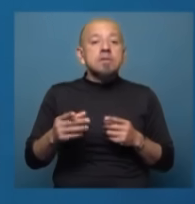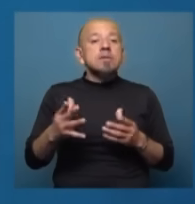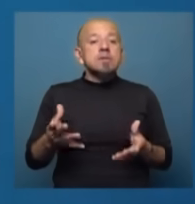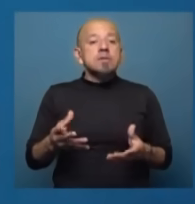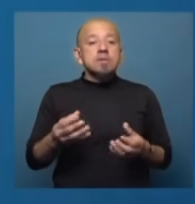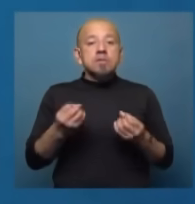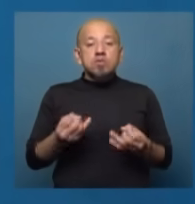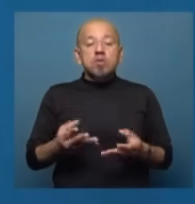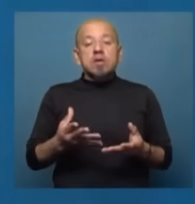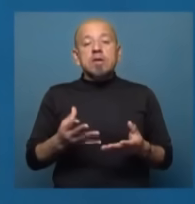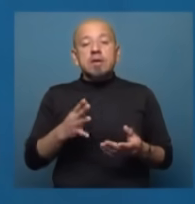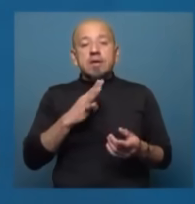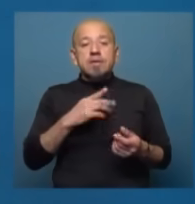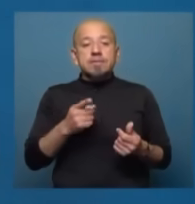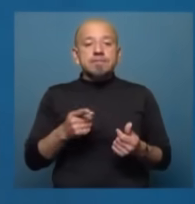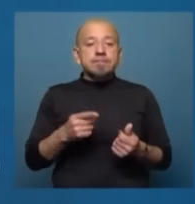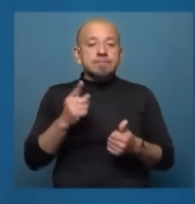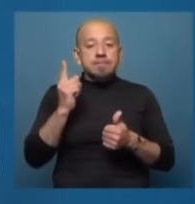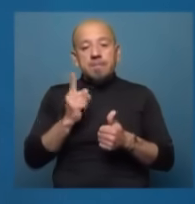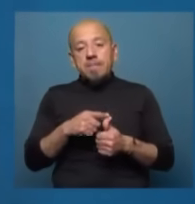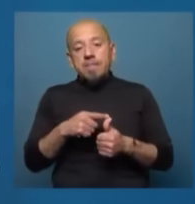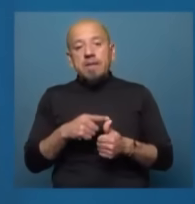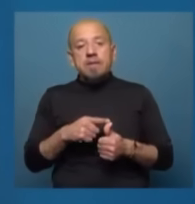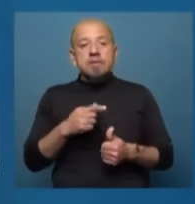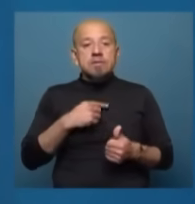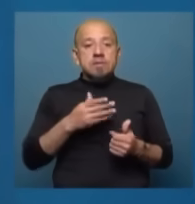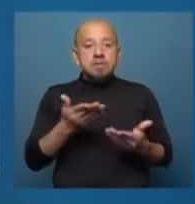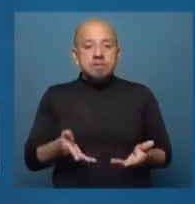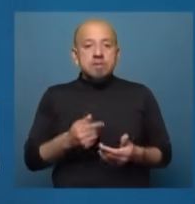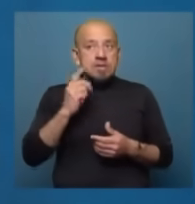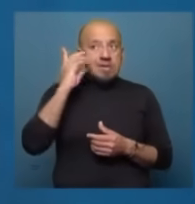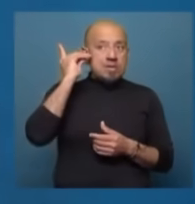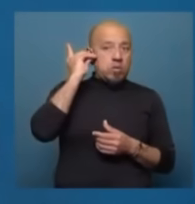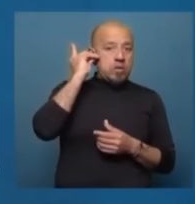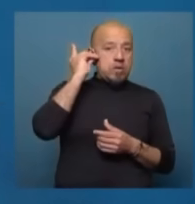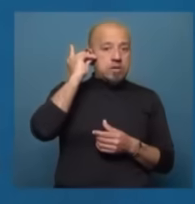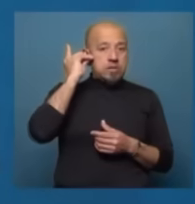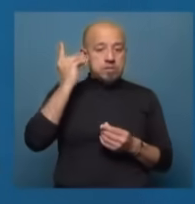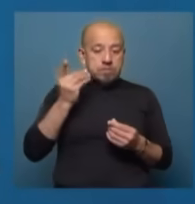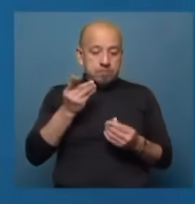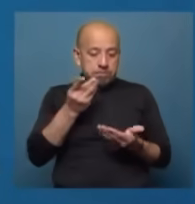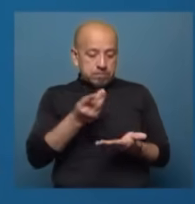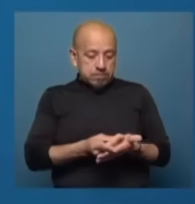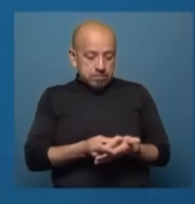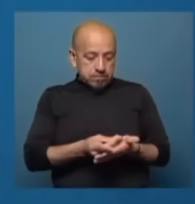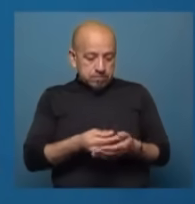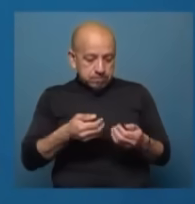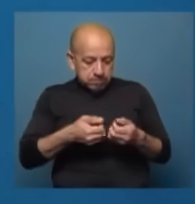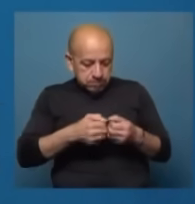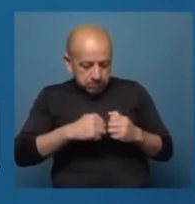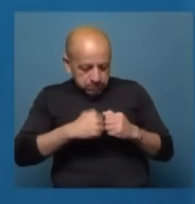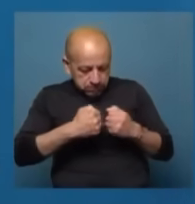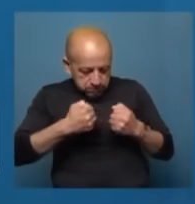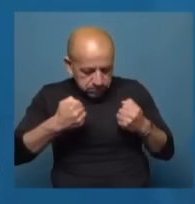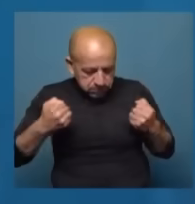porque ocurre esto que estás Eh abrís el celular en esto que se denomina pericia de extracción